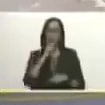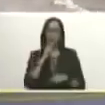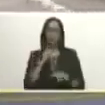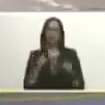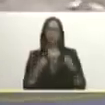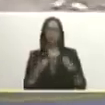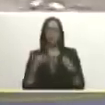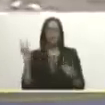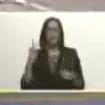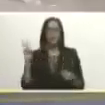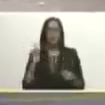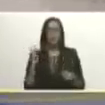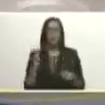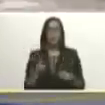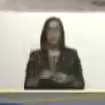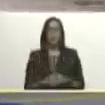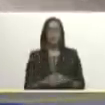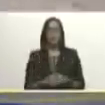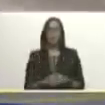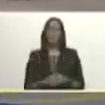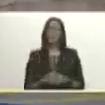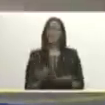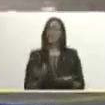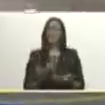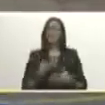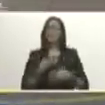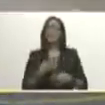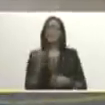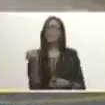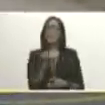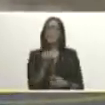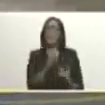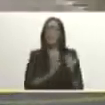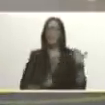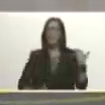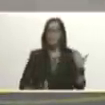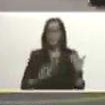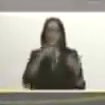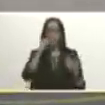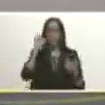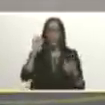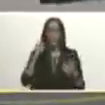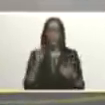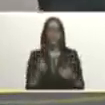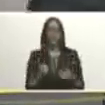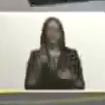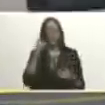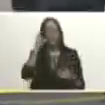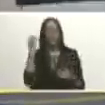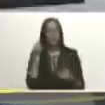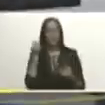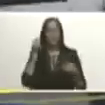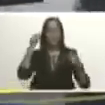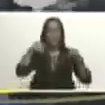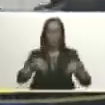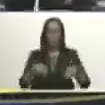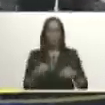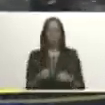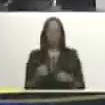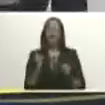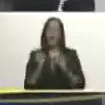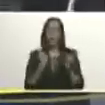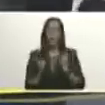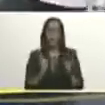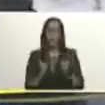Venezuela el magnicidio en grado de frustración. Han intentado asesinarme el día de hoy. Tengo que informar que han sido capturados parte de los